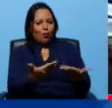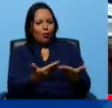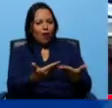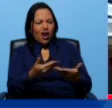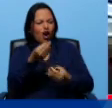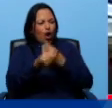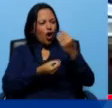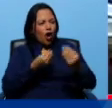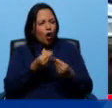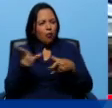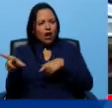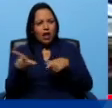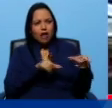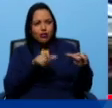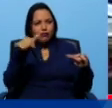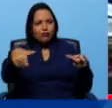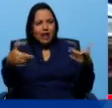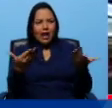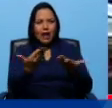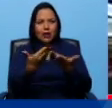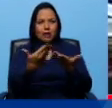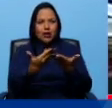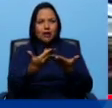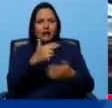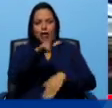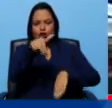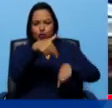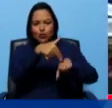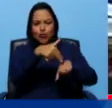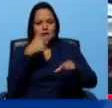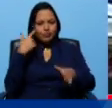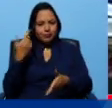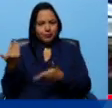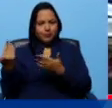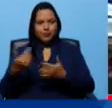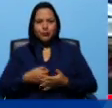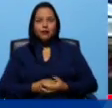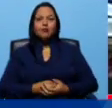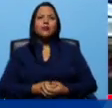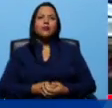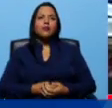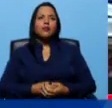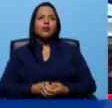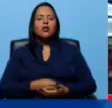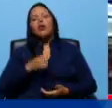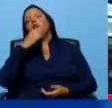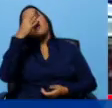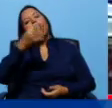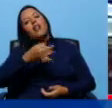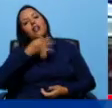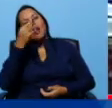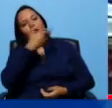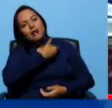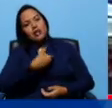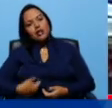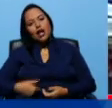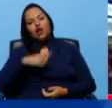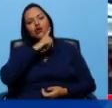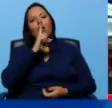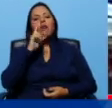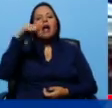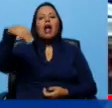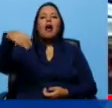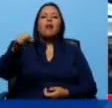quedó esta unidad educativa nacional. Adelante, Marixa. Buenas tardes, presidente. Soy Marixa